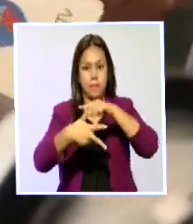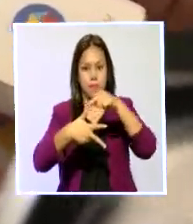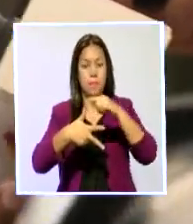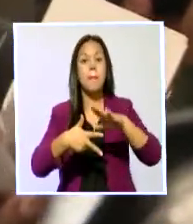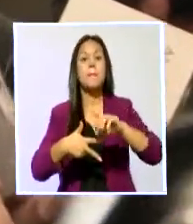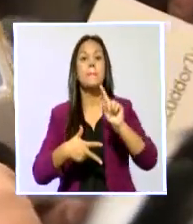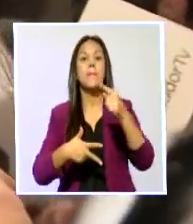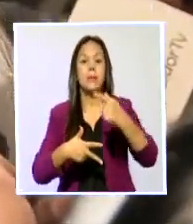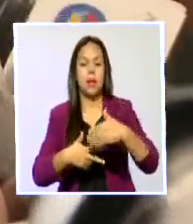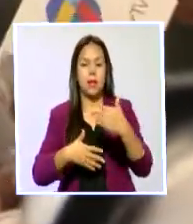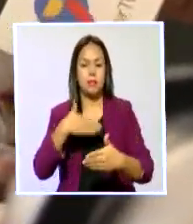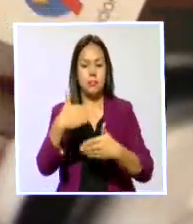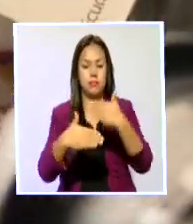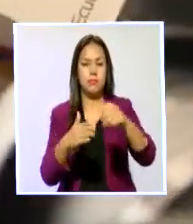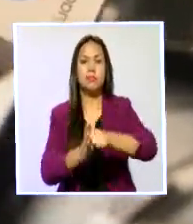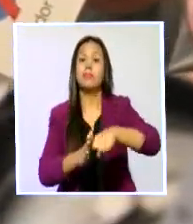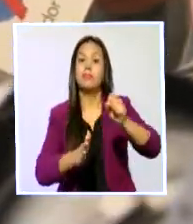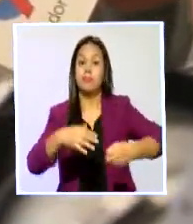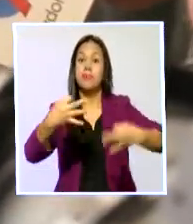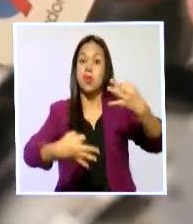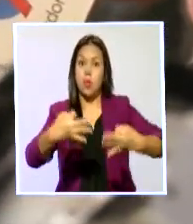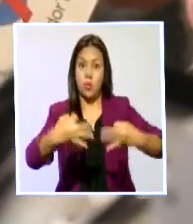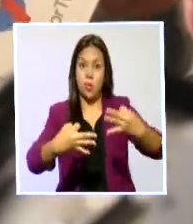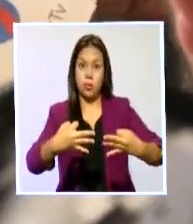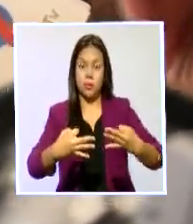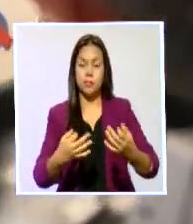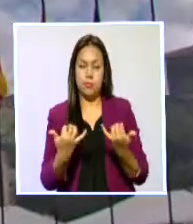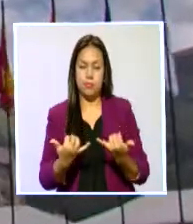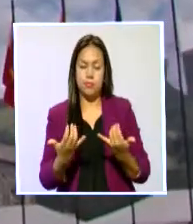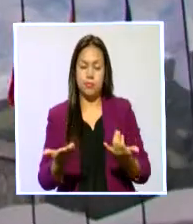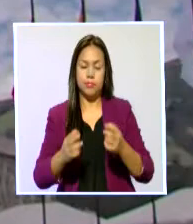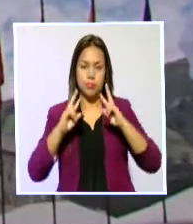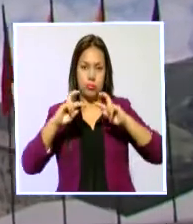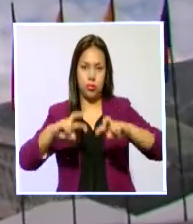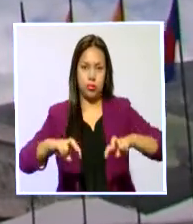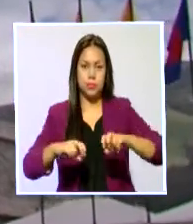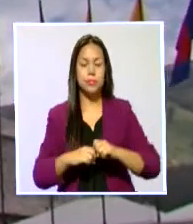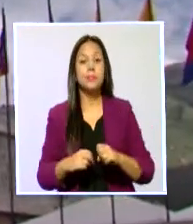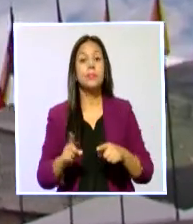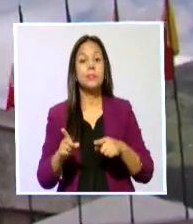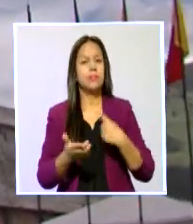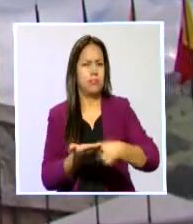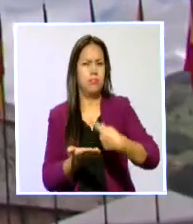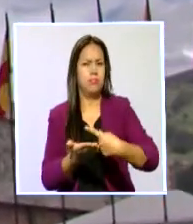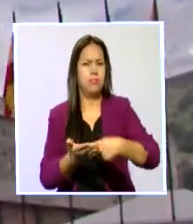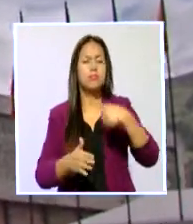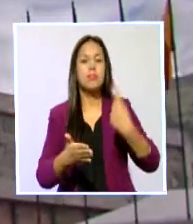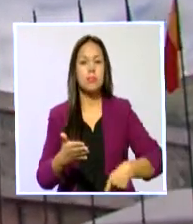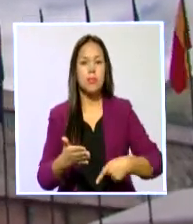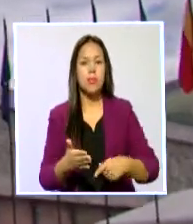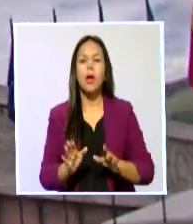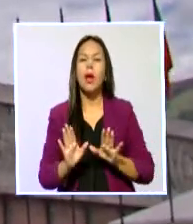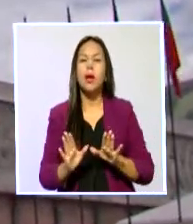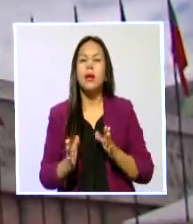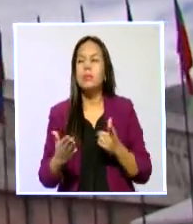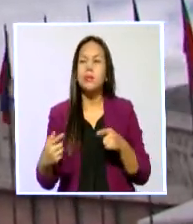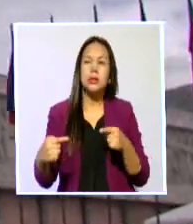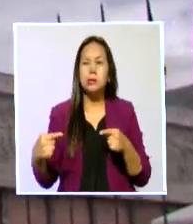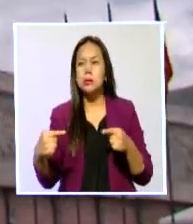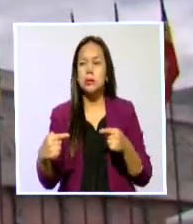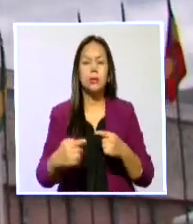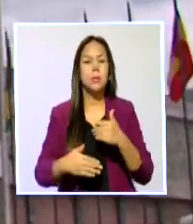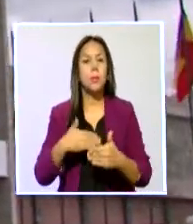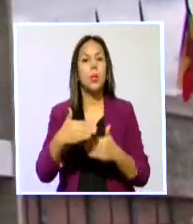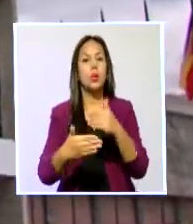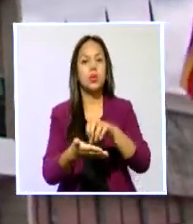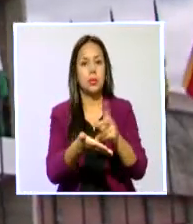del proceso penal, es decir, en la que se encuentra en este momento. Pero la discusión ahora se centra en el procedimiento que deberá seguir la